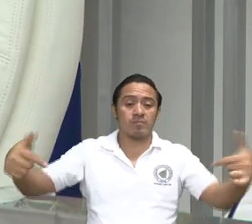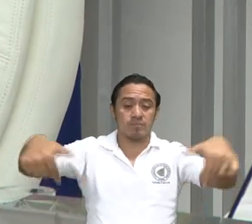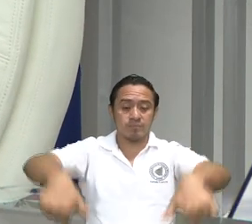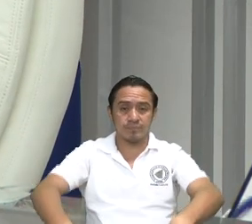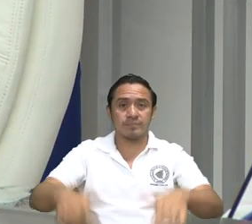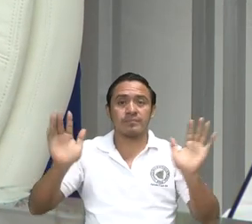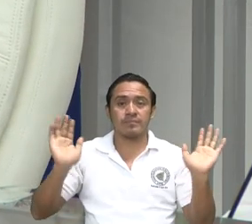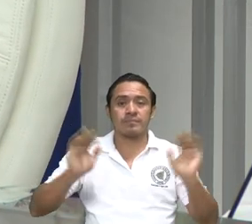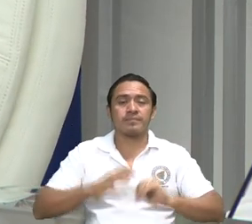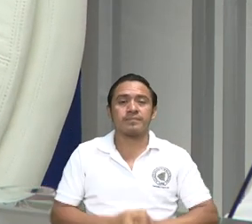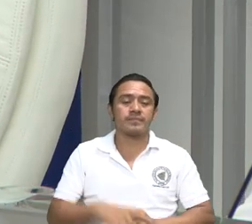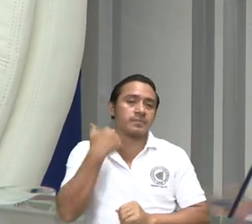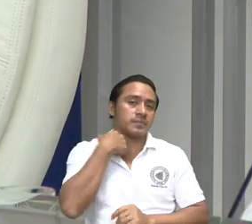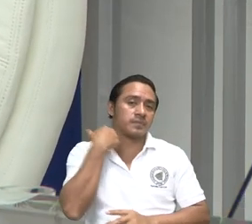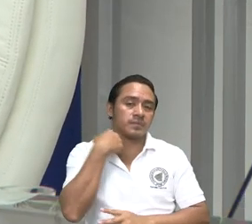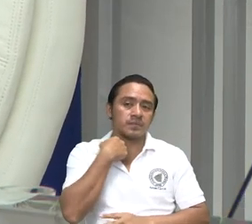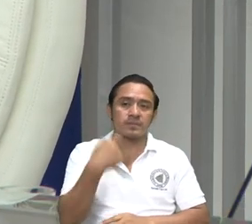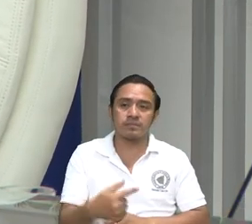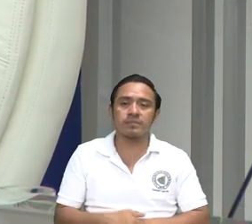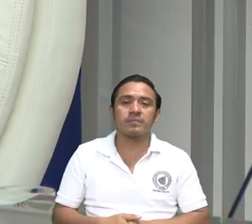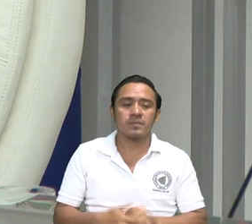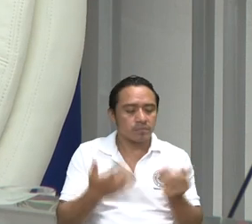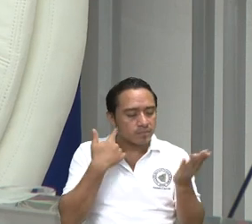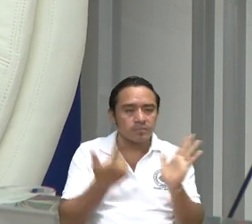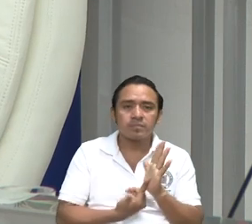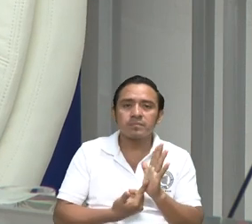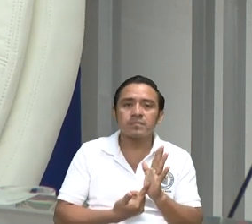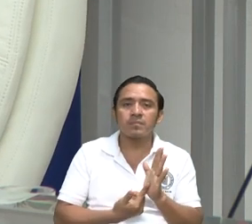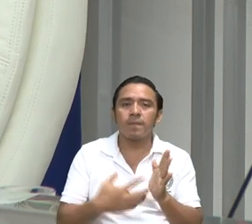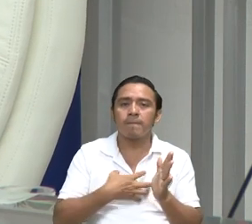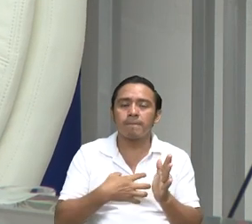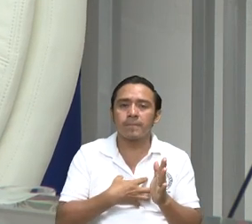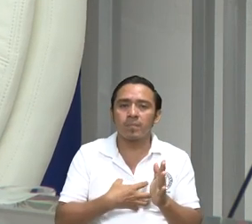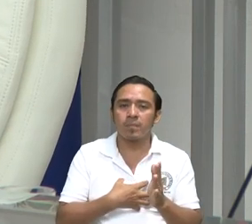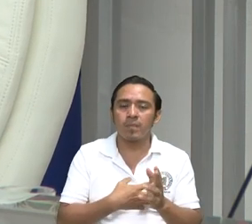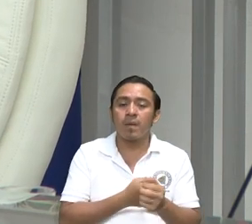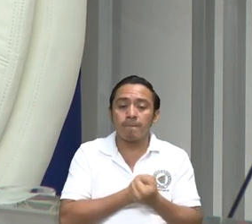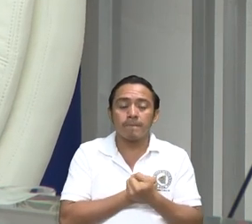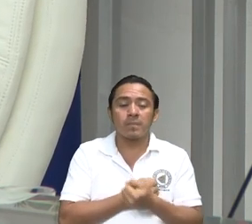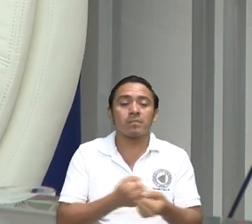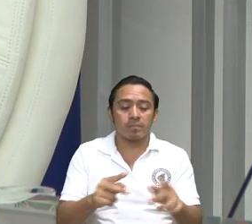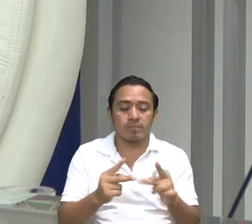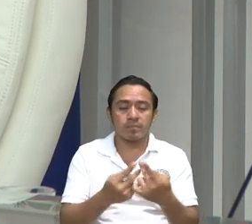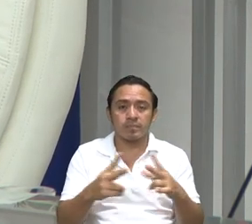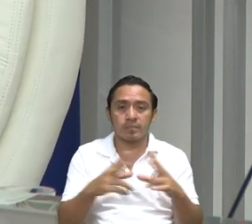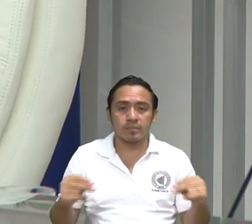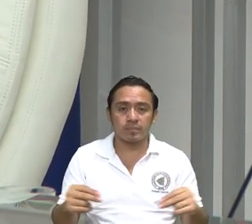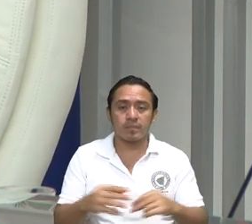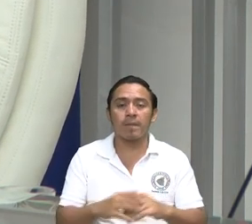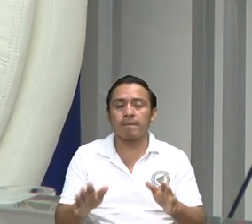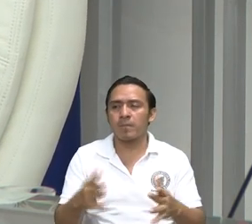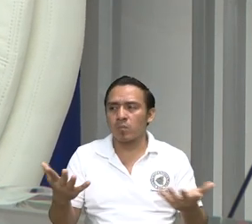días. Siempre se ha puesto de manifiesto la vocación del pueblo nicaragüense